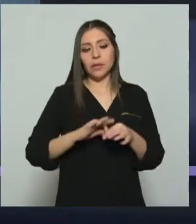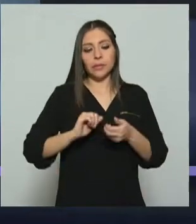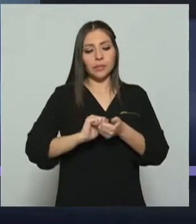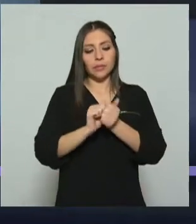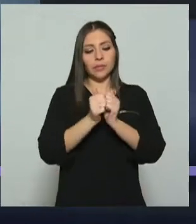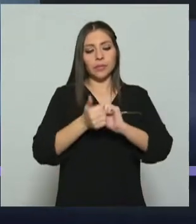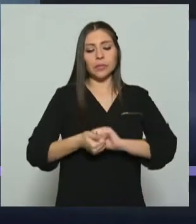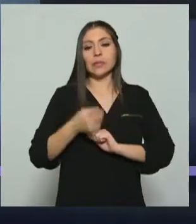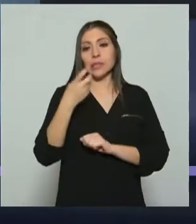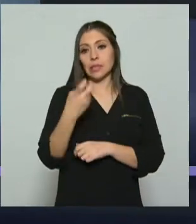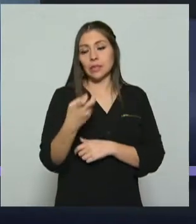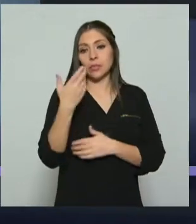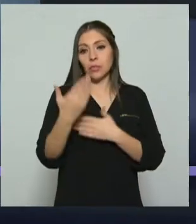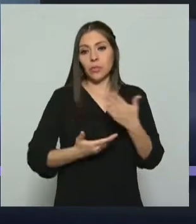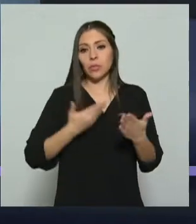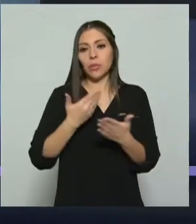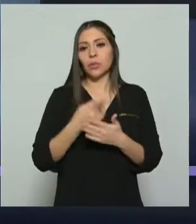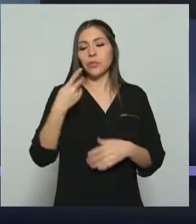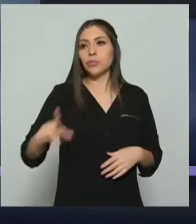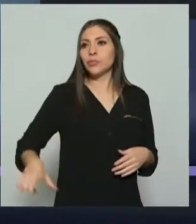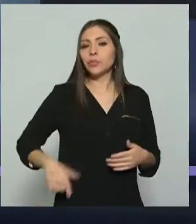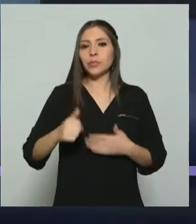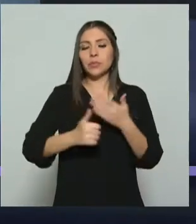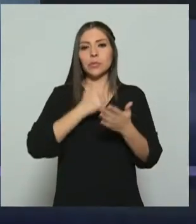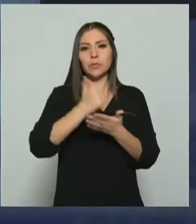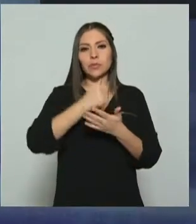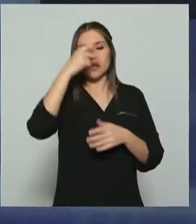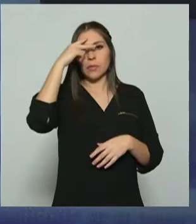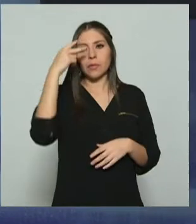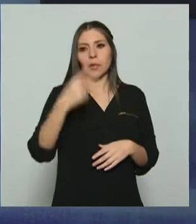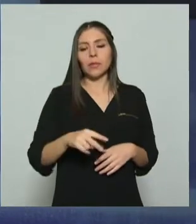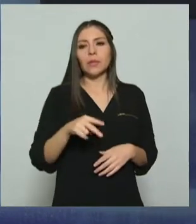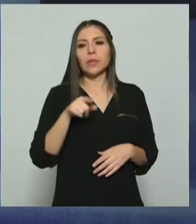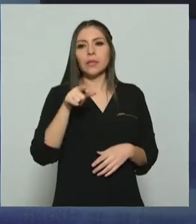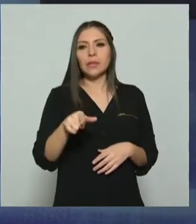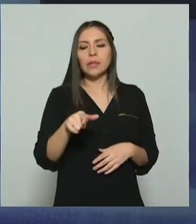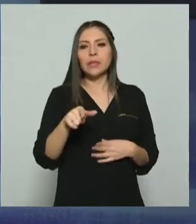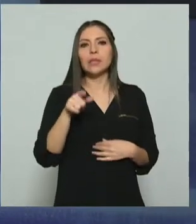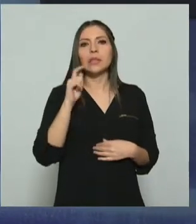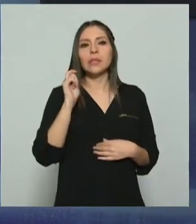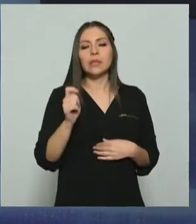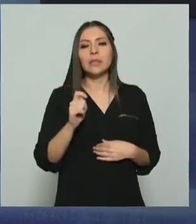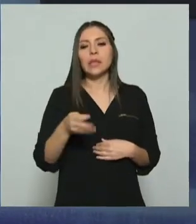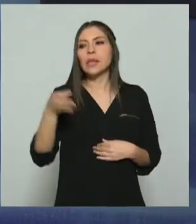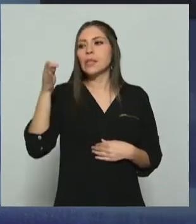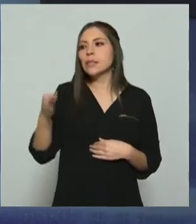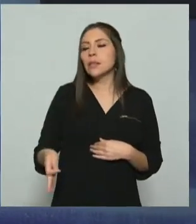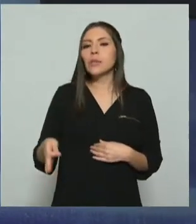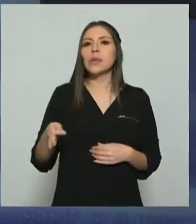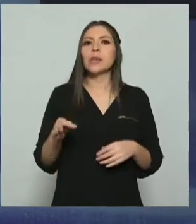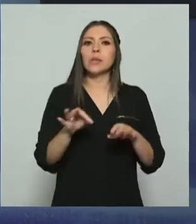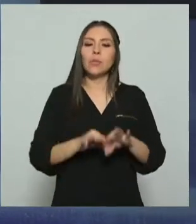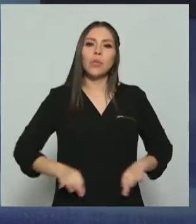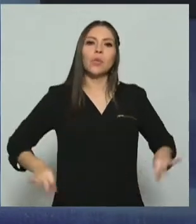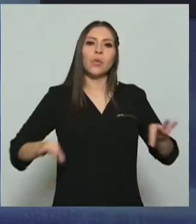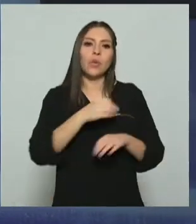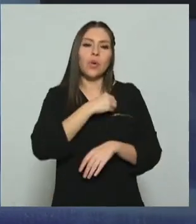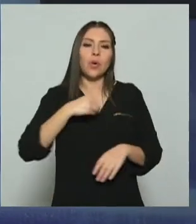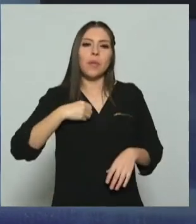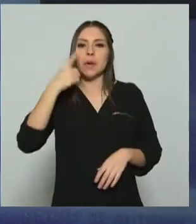de esta iniciativa es el gobierno de la Ciudad de México el que se va a asumir una obligación muy fuerte de tener ese